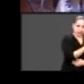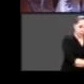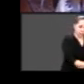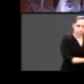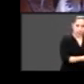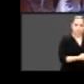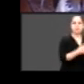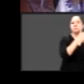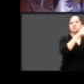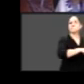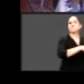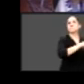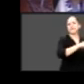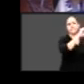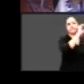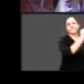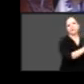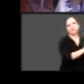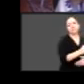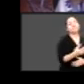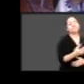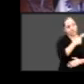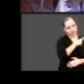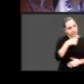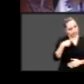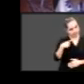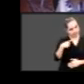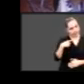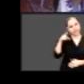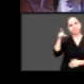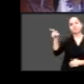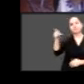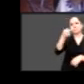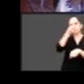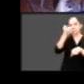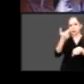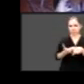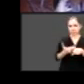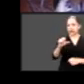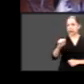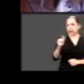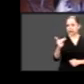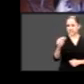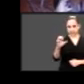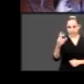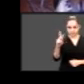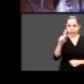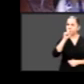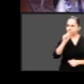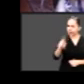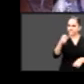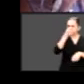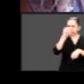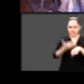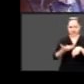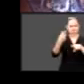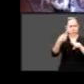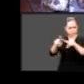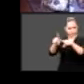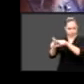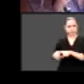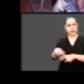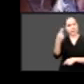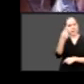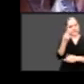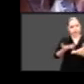reflexión coordinado por la Secretaría de Hacienda con la participación de todas las dependencias para analizar el destino de